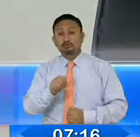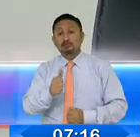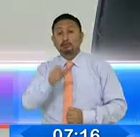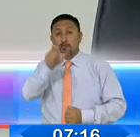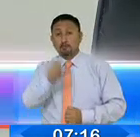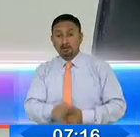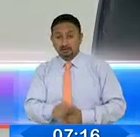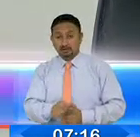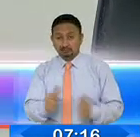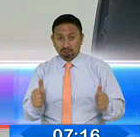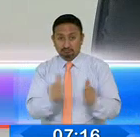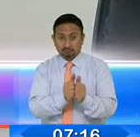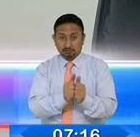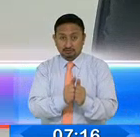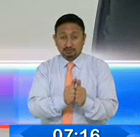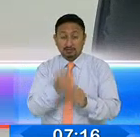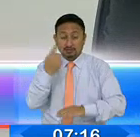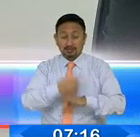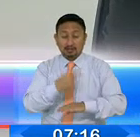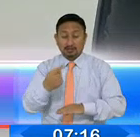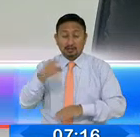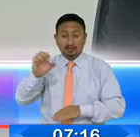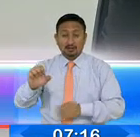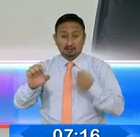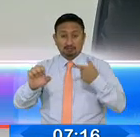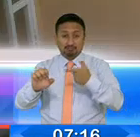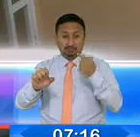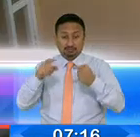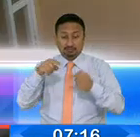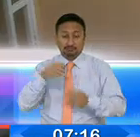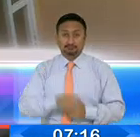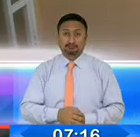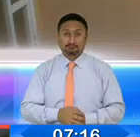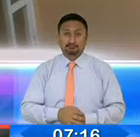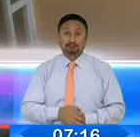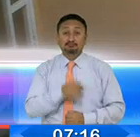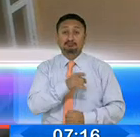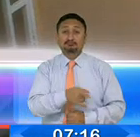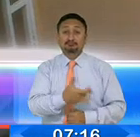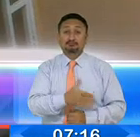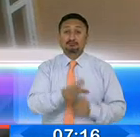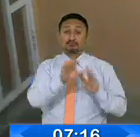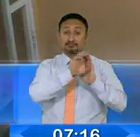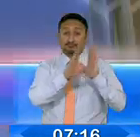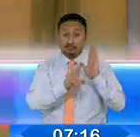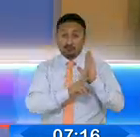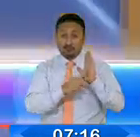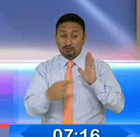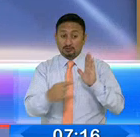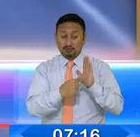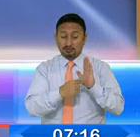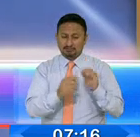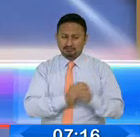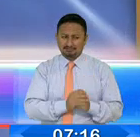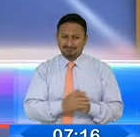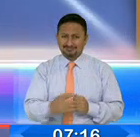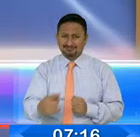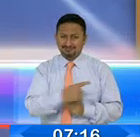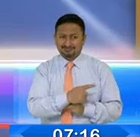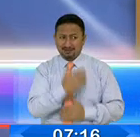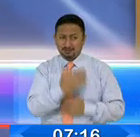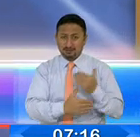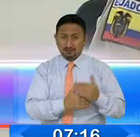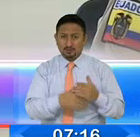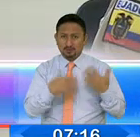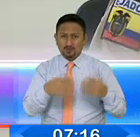más que habría estado el día del asesinato en el vehículo. En la hoja de vida del detenido está escrito algunos casos de su caminar